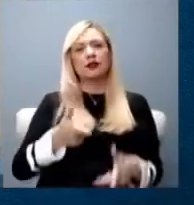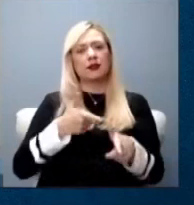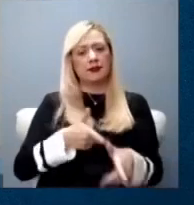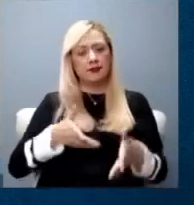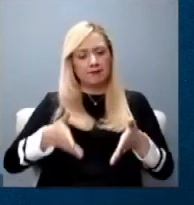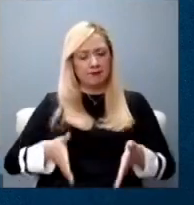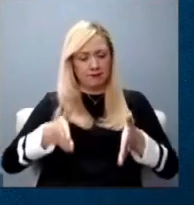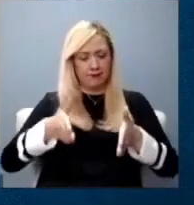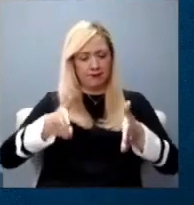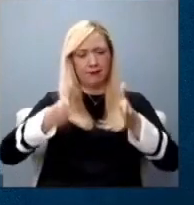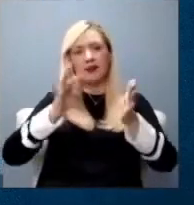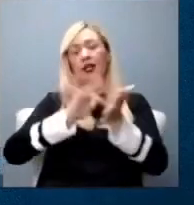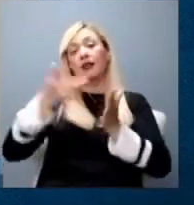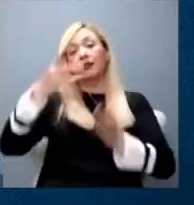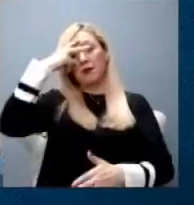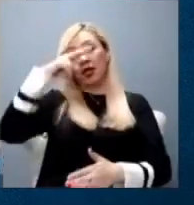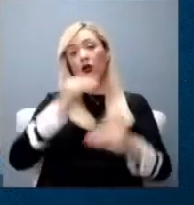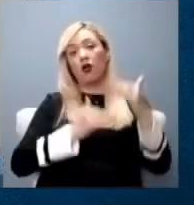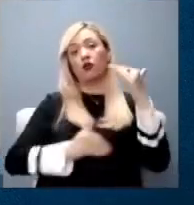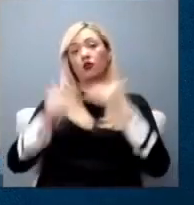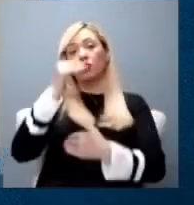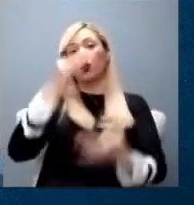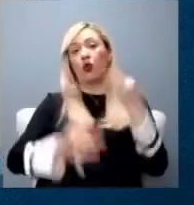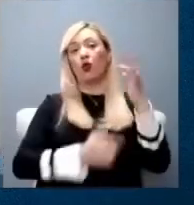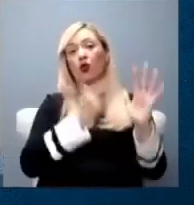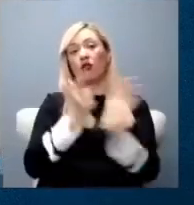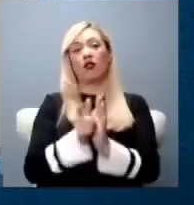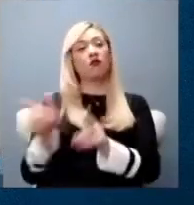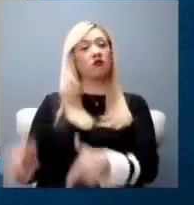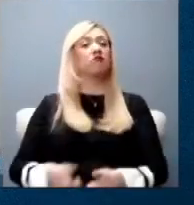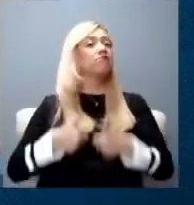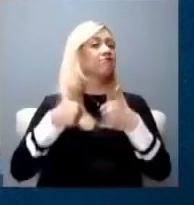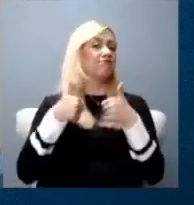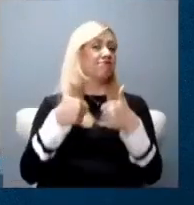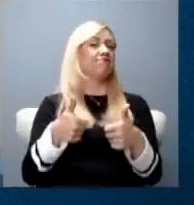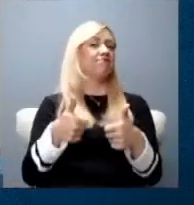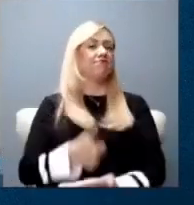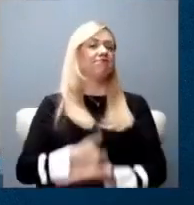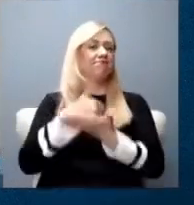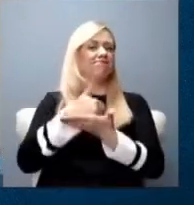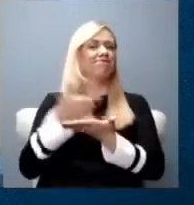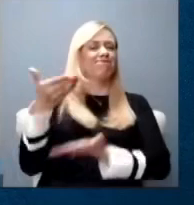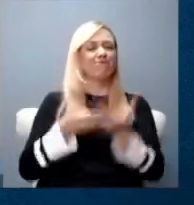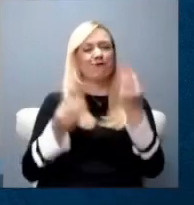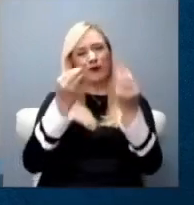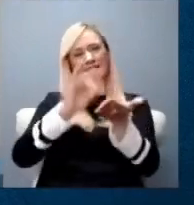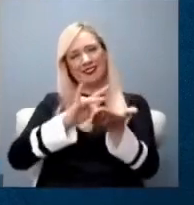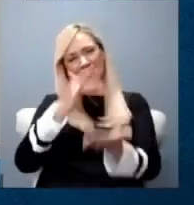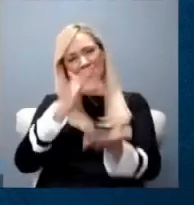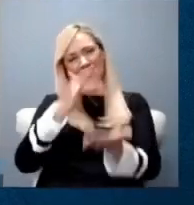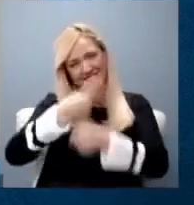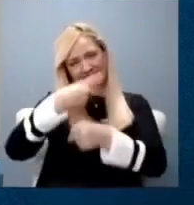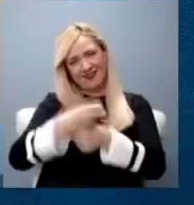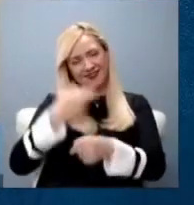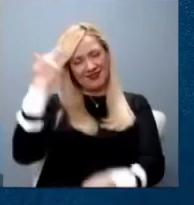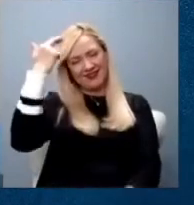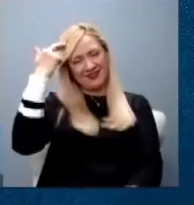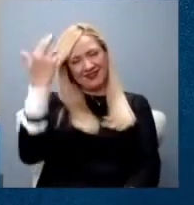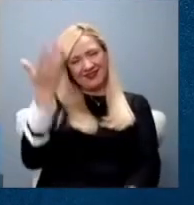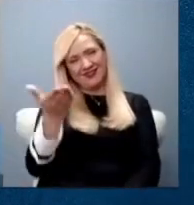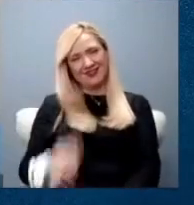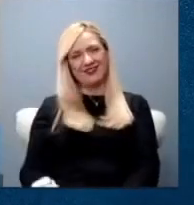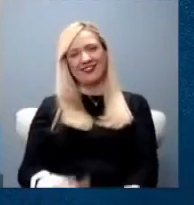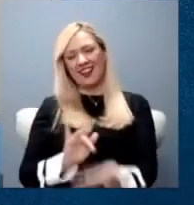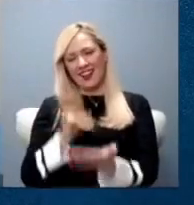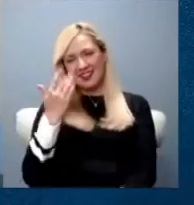la Corte Suprema de México, bueno, ayuda a eso, ¿no? Es una variante más para ayudar a eso, ¿no? Muchas gracias por la invitación, Roberto. Gracias,